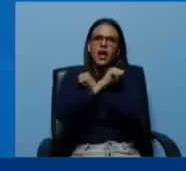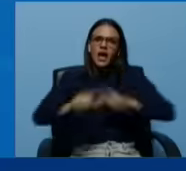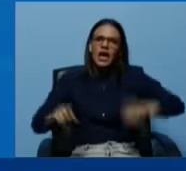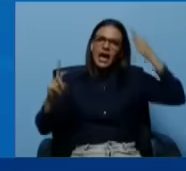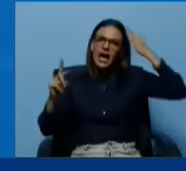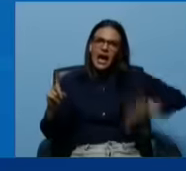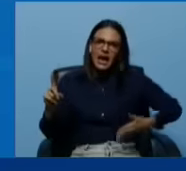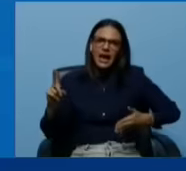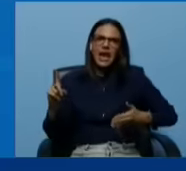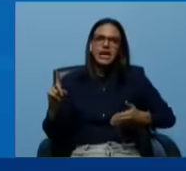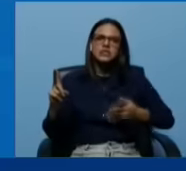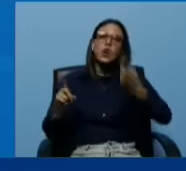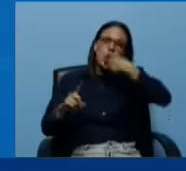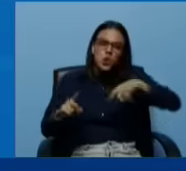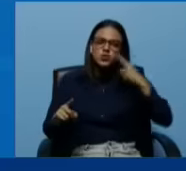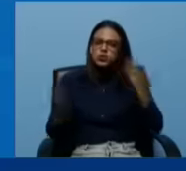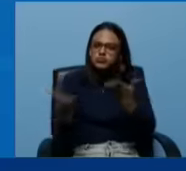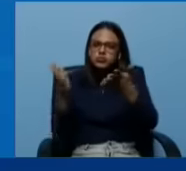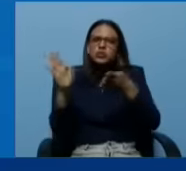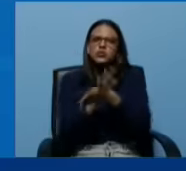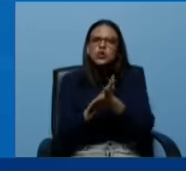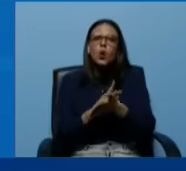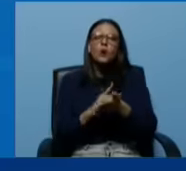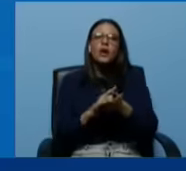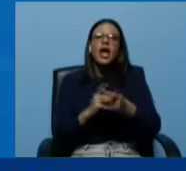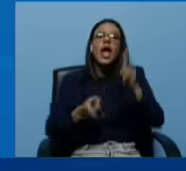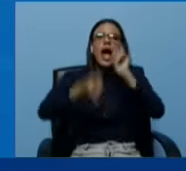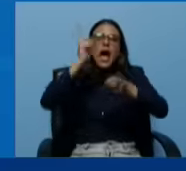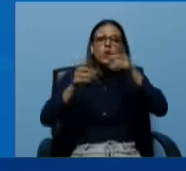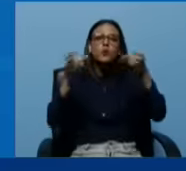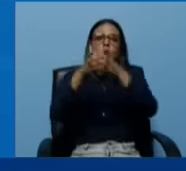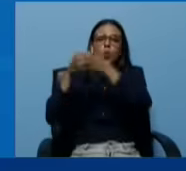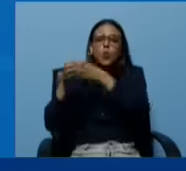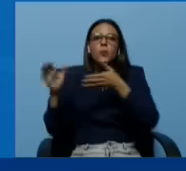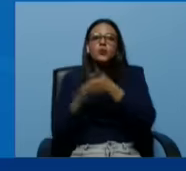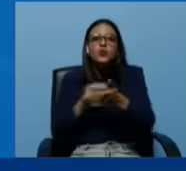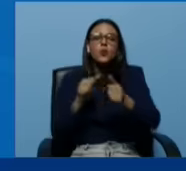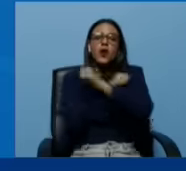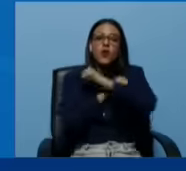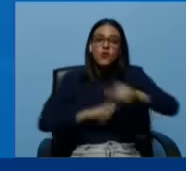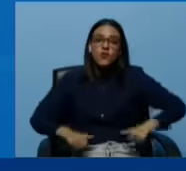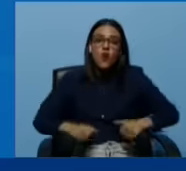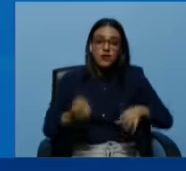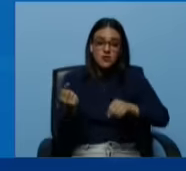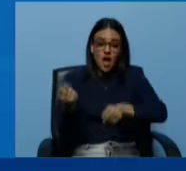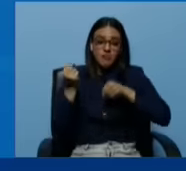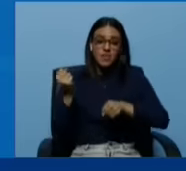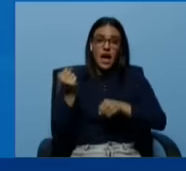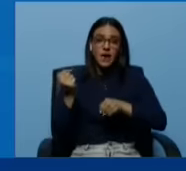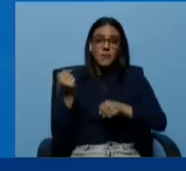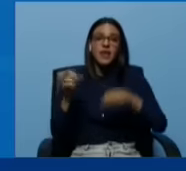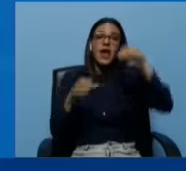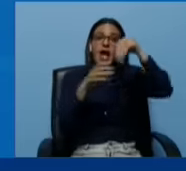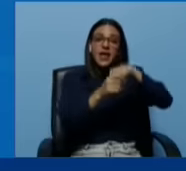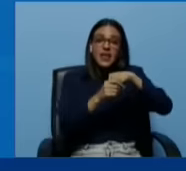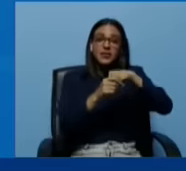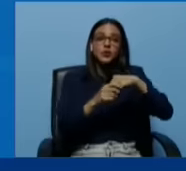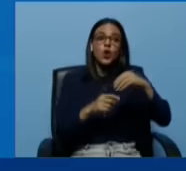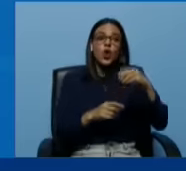ELN, con algunos de los grupos de las Fuerzas Armadas Revolucionarias de Colombia, FARC.